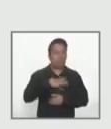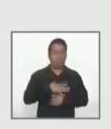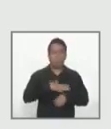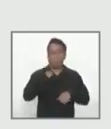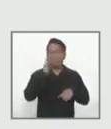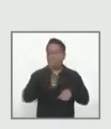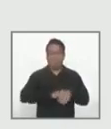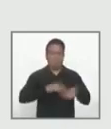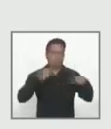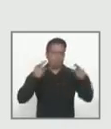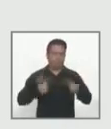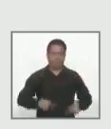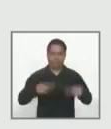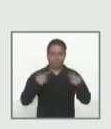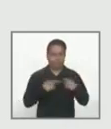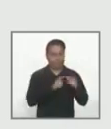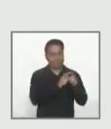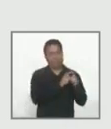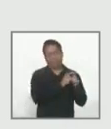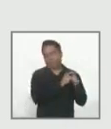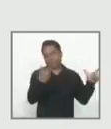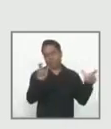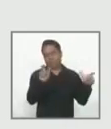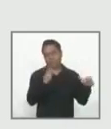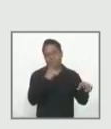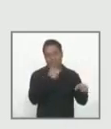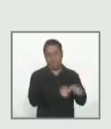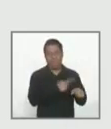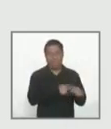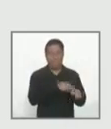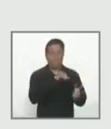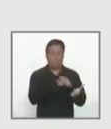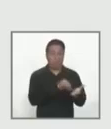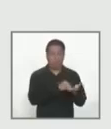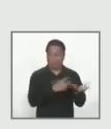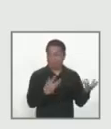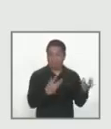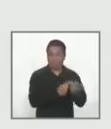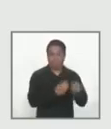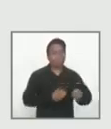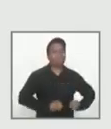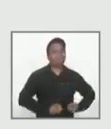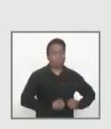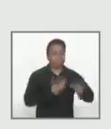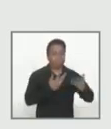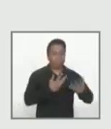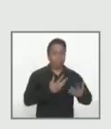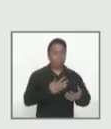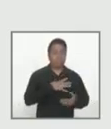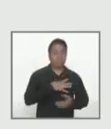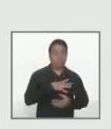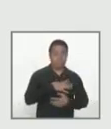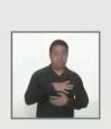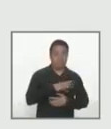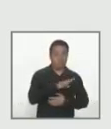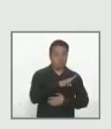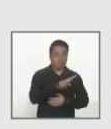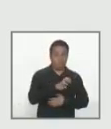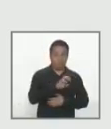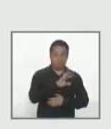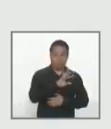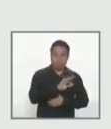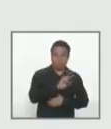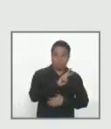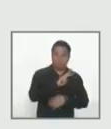tiene el gran porcentaje del total, con un acumulado al día de 442